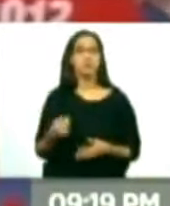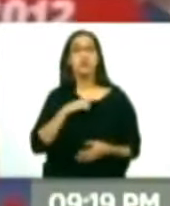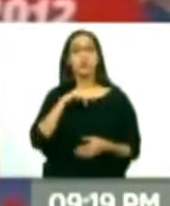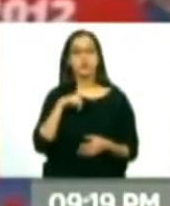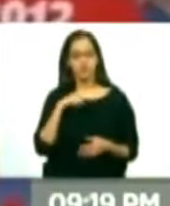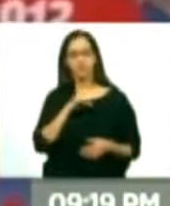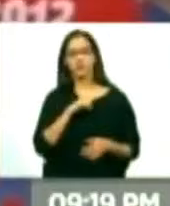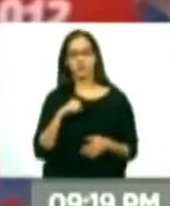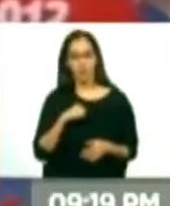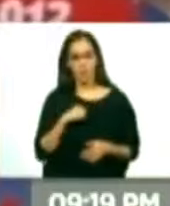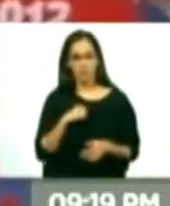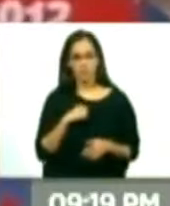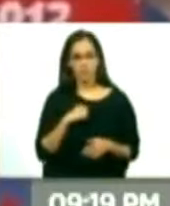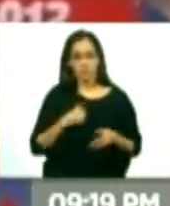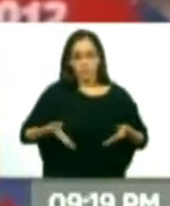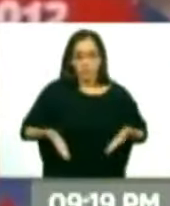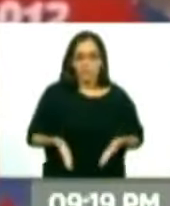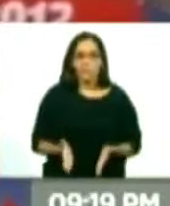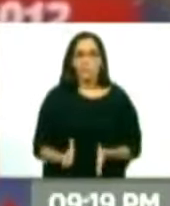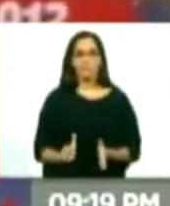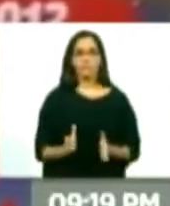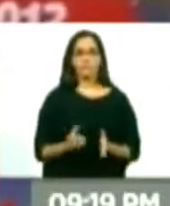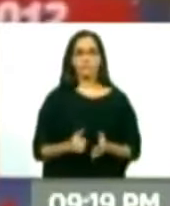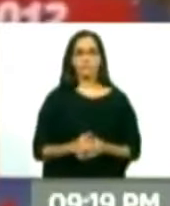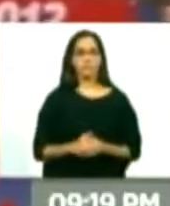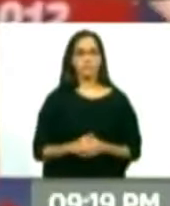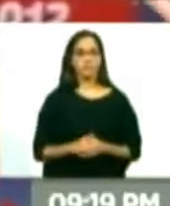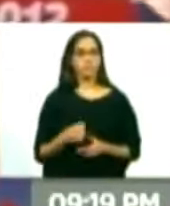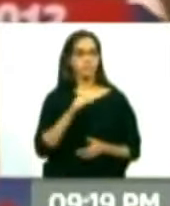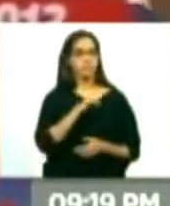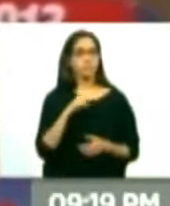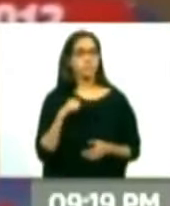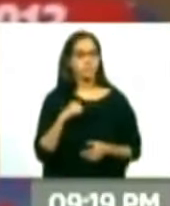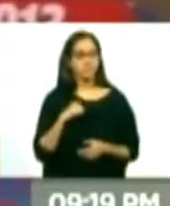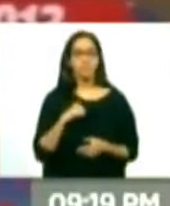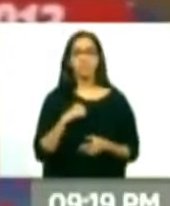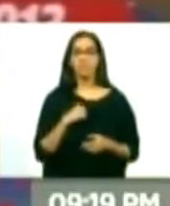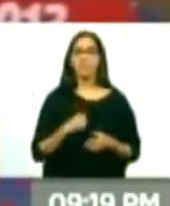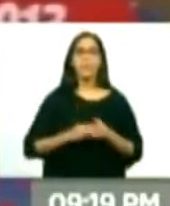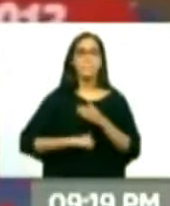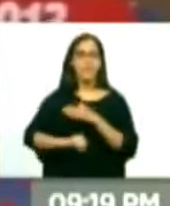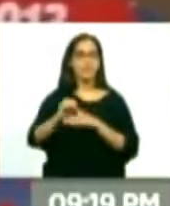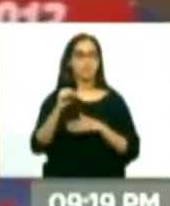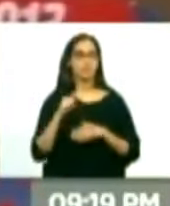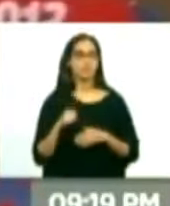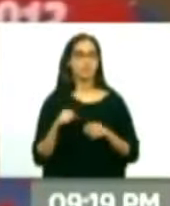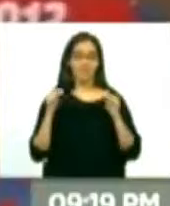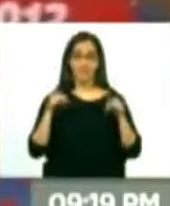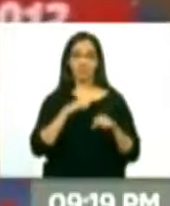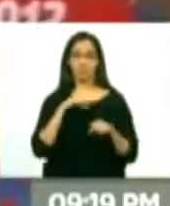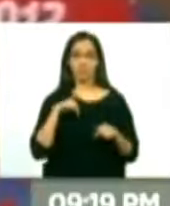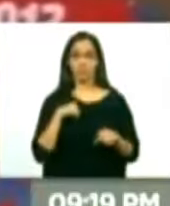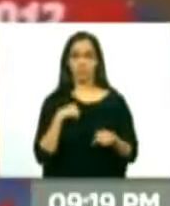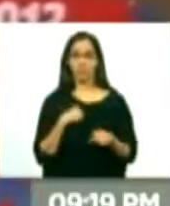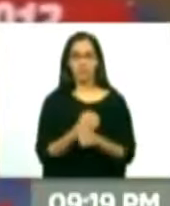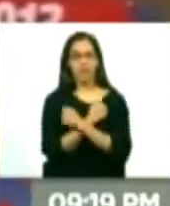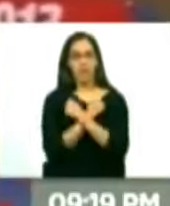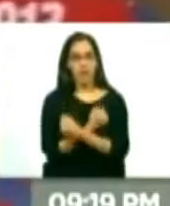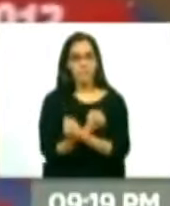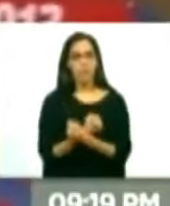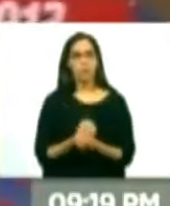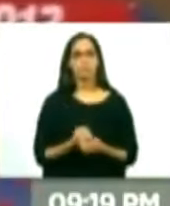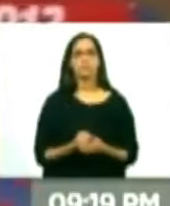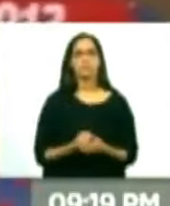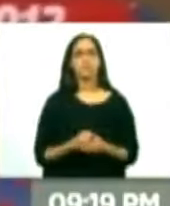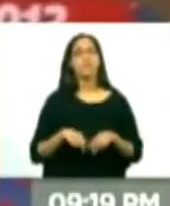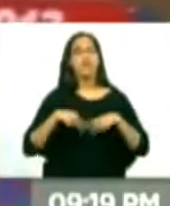somos el nacimiento, nosotros somos el parto, eso somos nosotros, del amor, de la